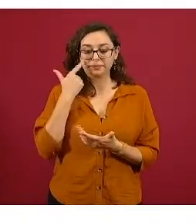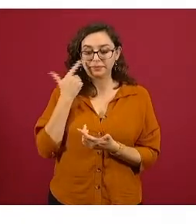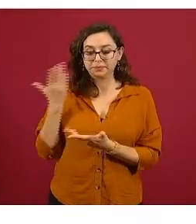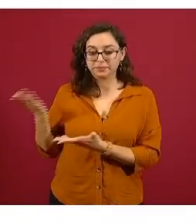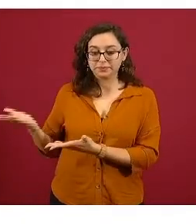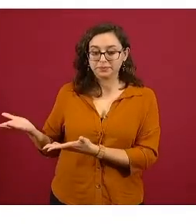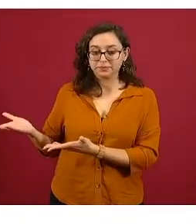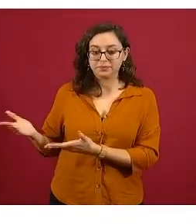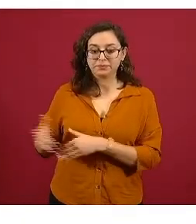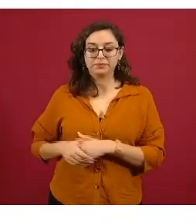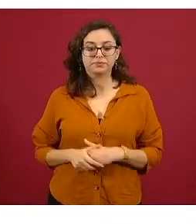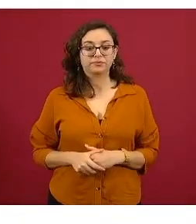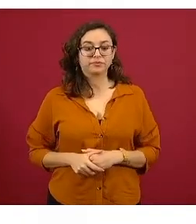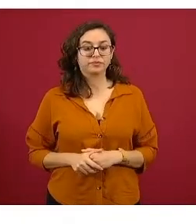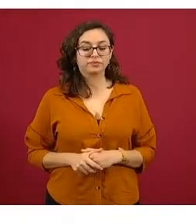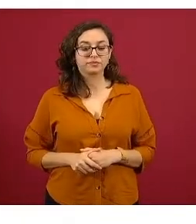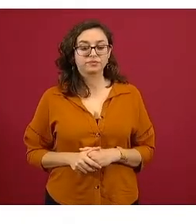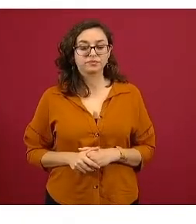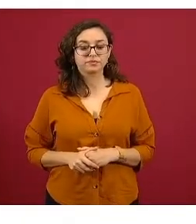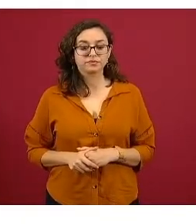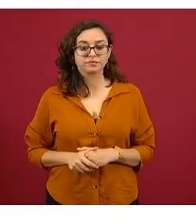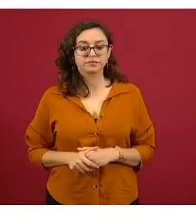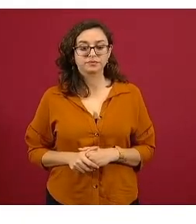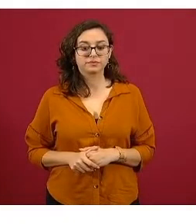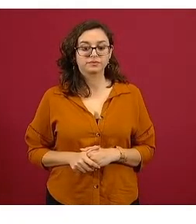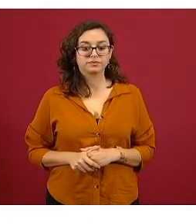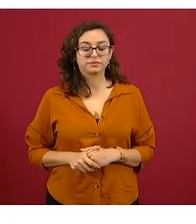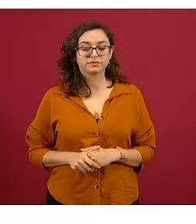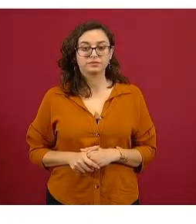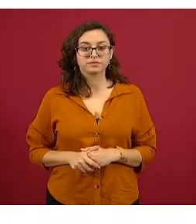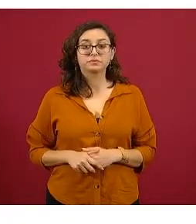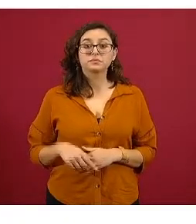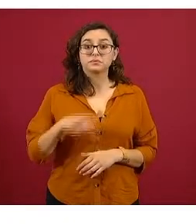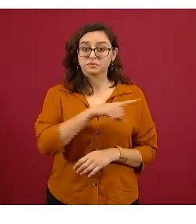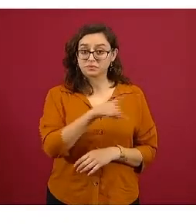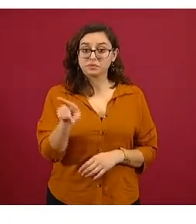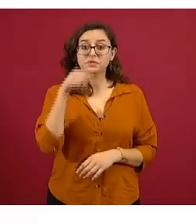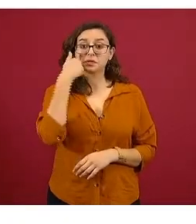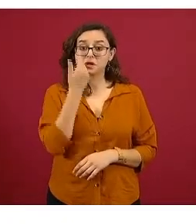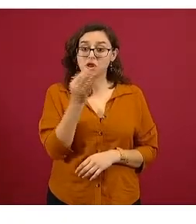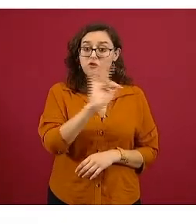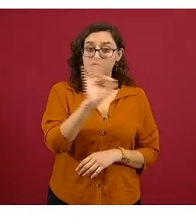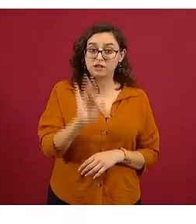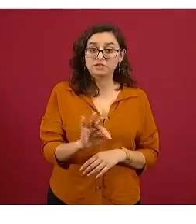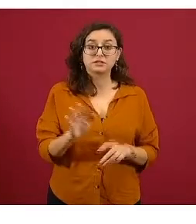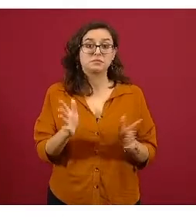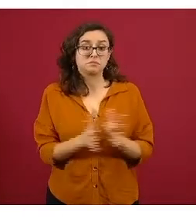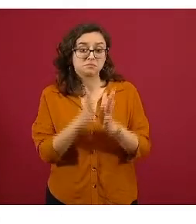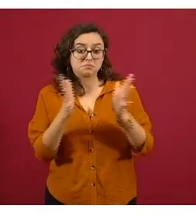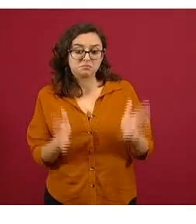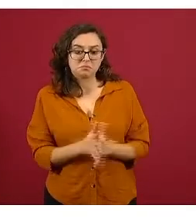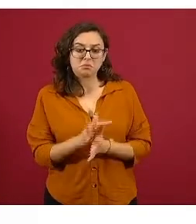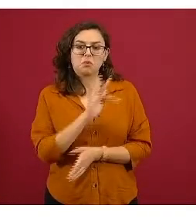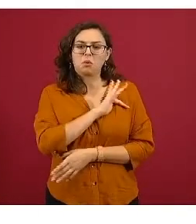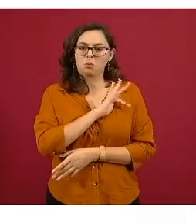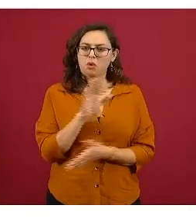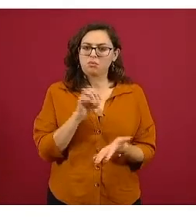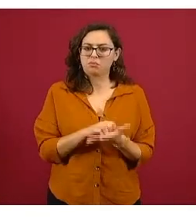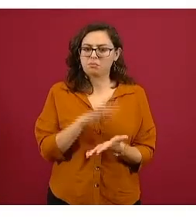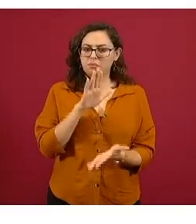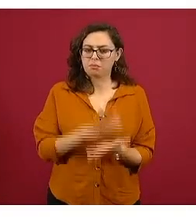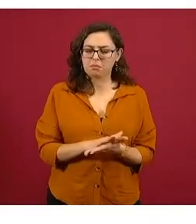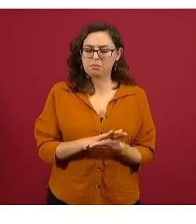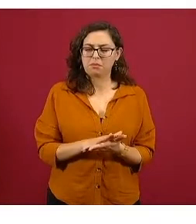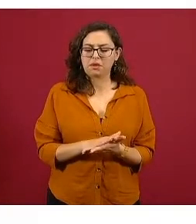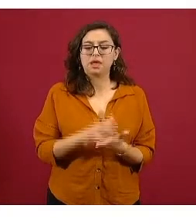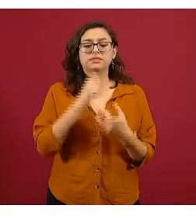una aplicación que no solamente permite el registro de los participantes con los datos básicos de las empresas, sino que